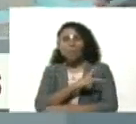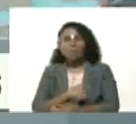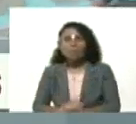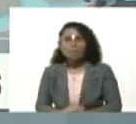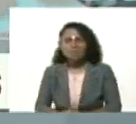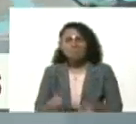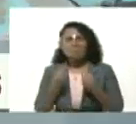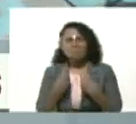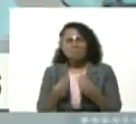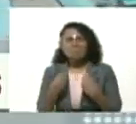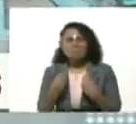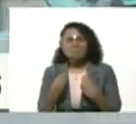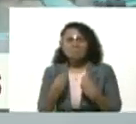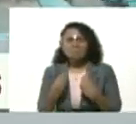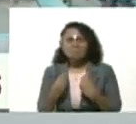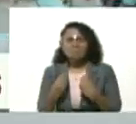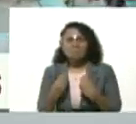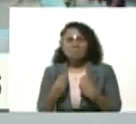para